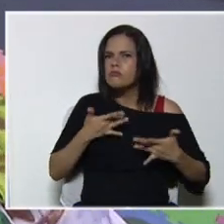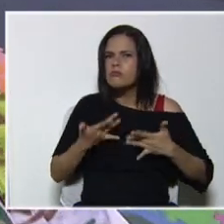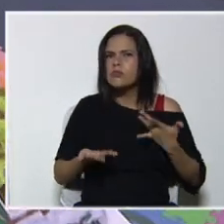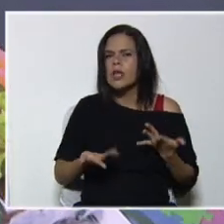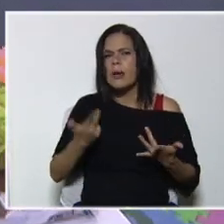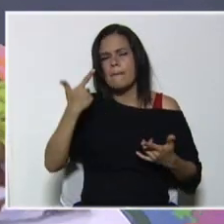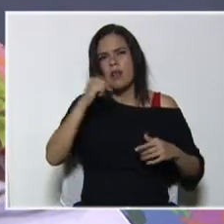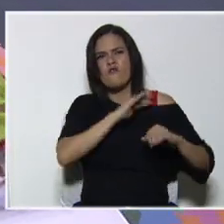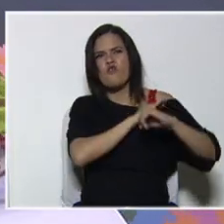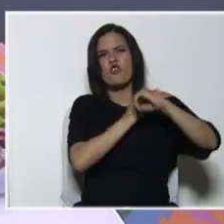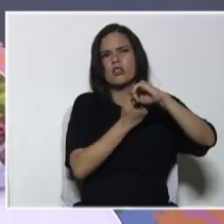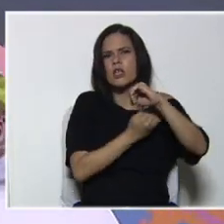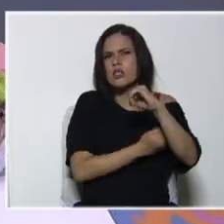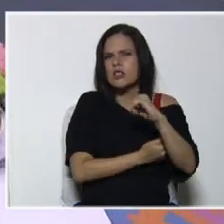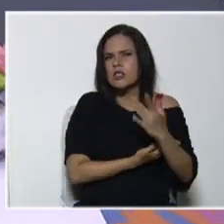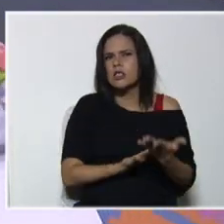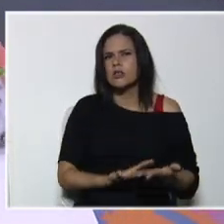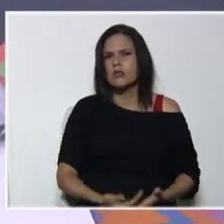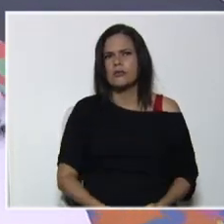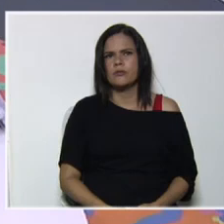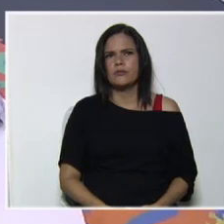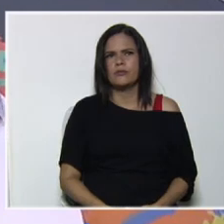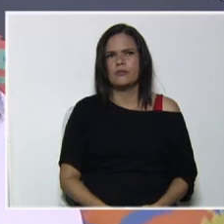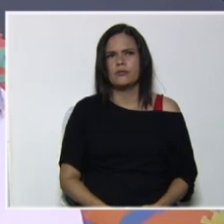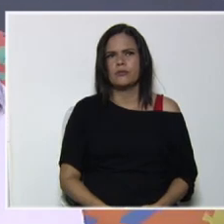para ir fortaleciendo